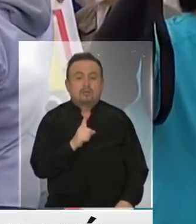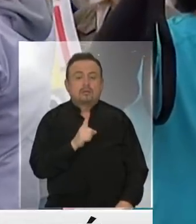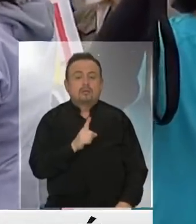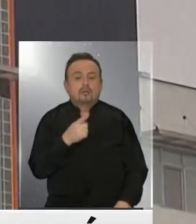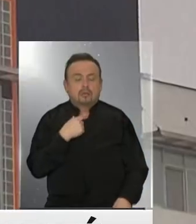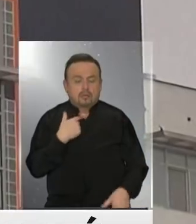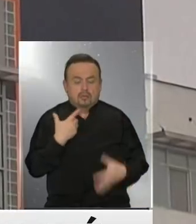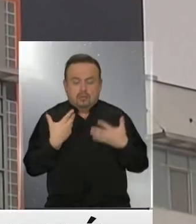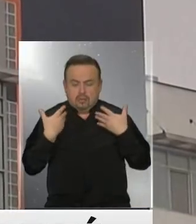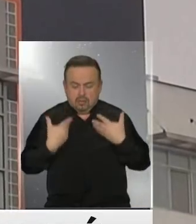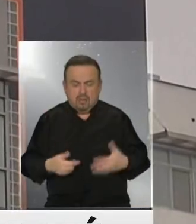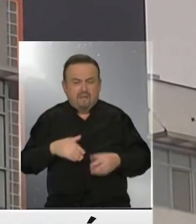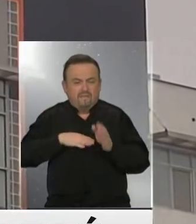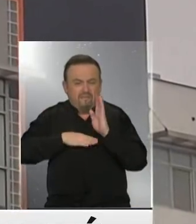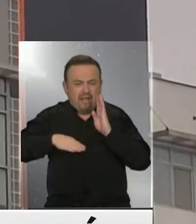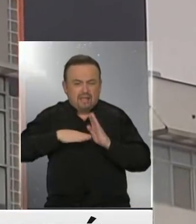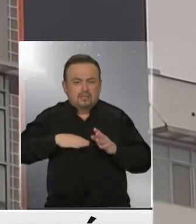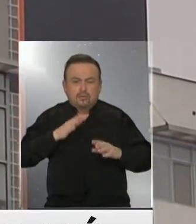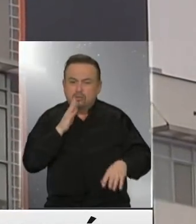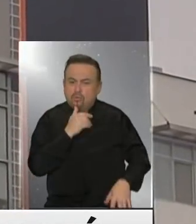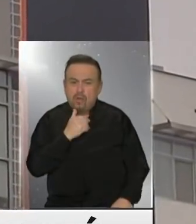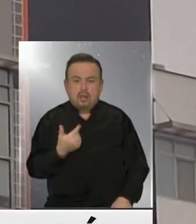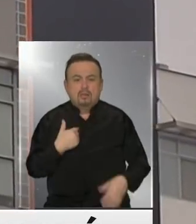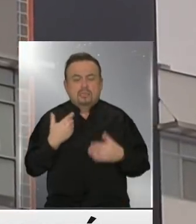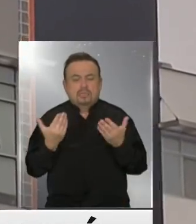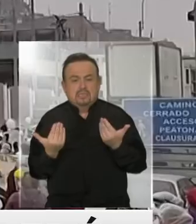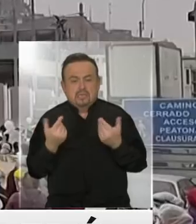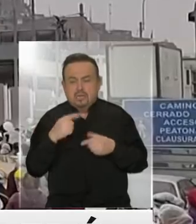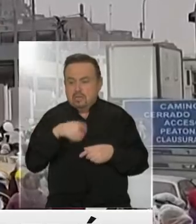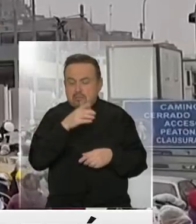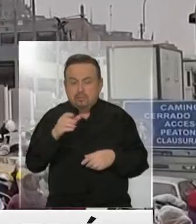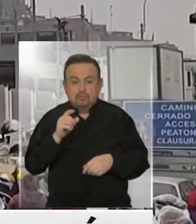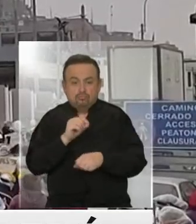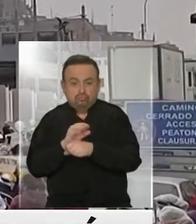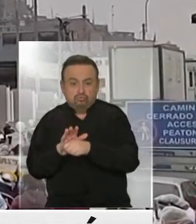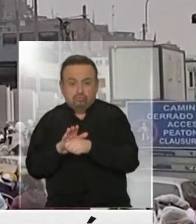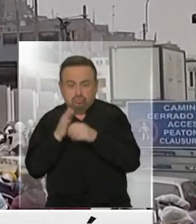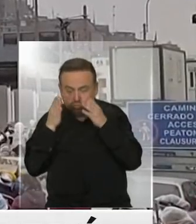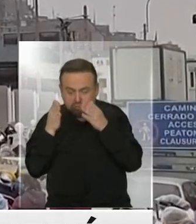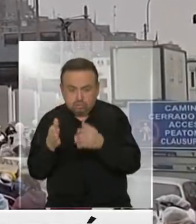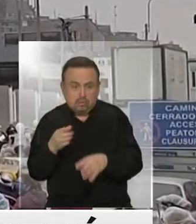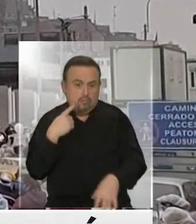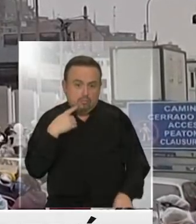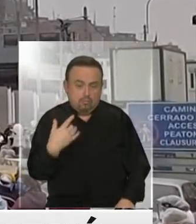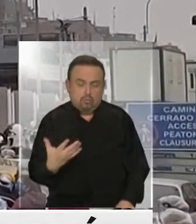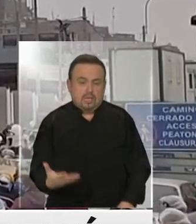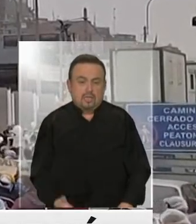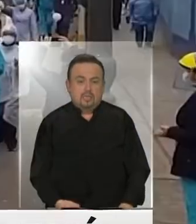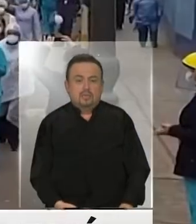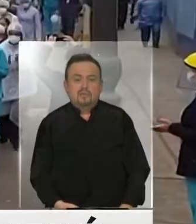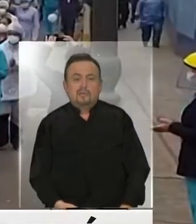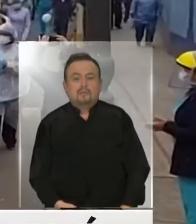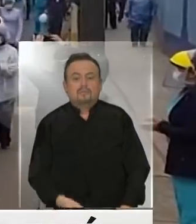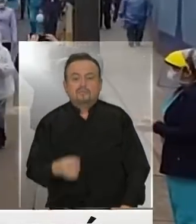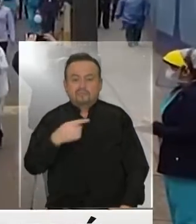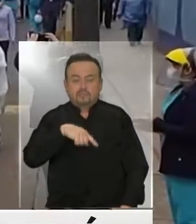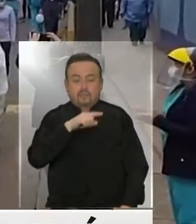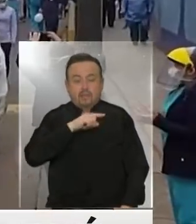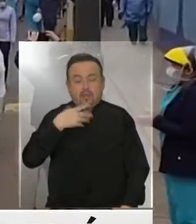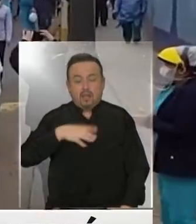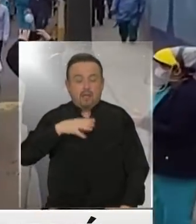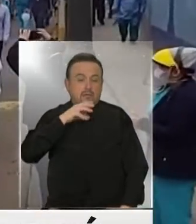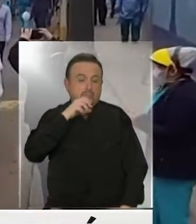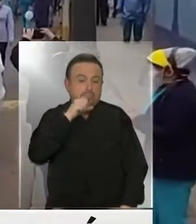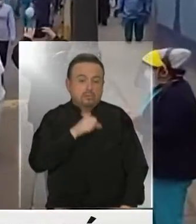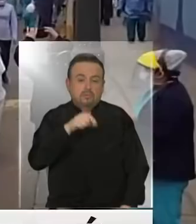los implementos básicos y necesarios para atender a las personas contagiadas. Que es fundamental. Fundamental, además considerando que en Perú ya hay